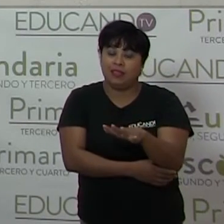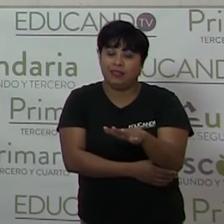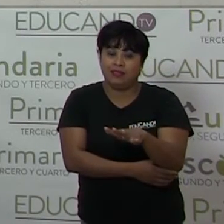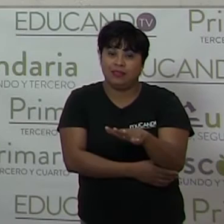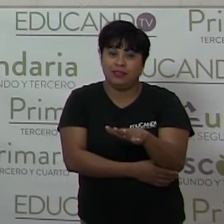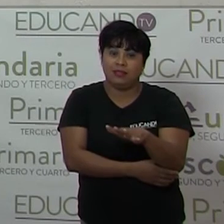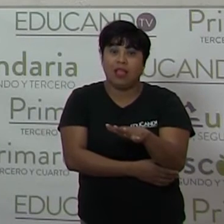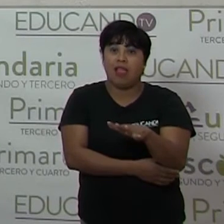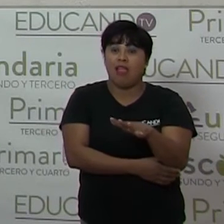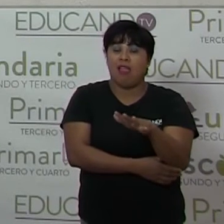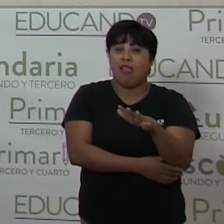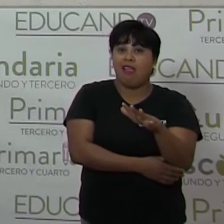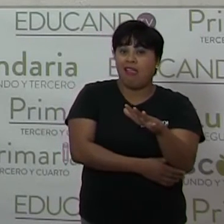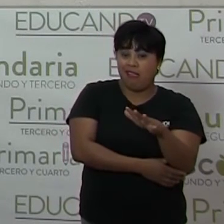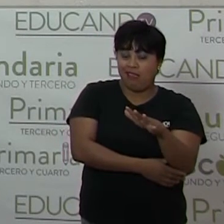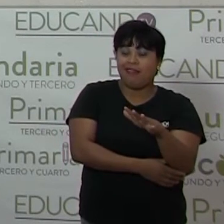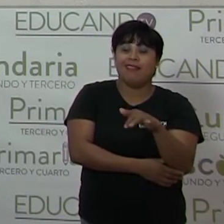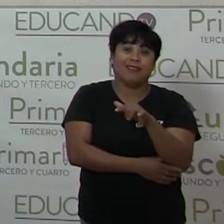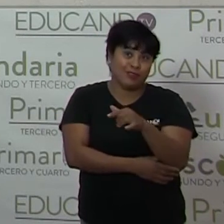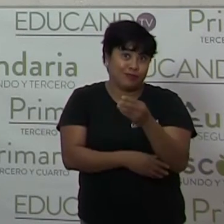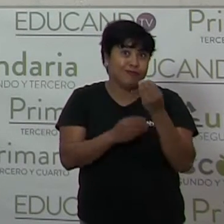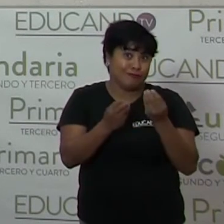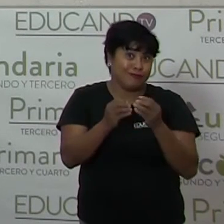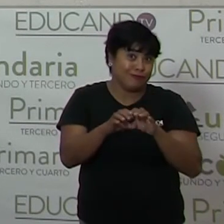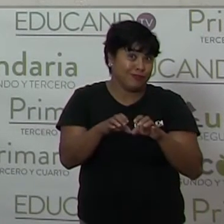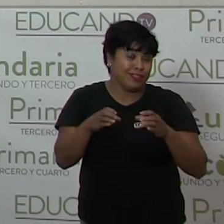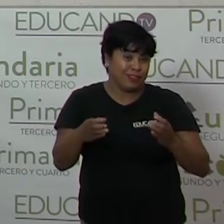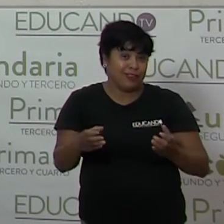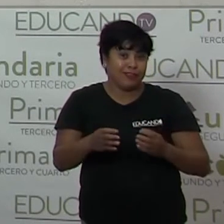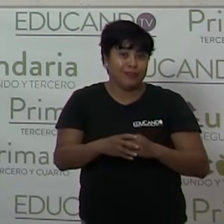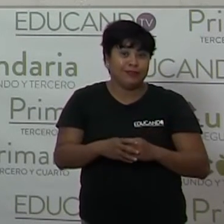10 estos sí son muchos